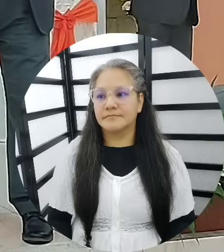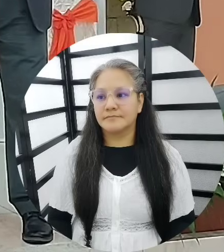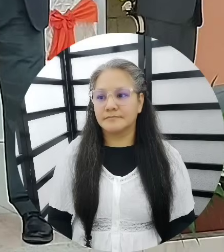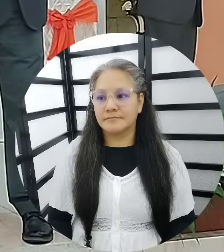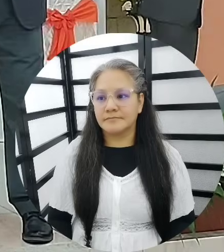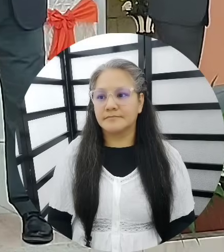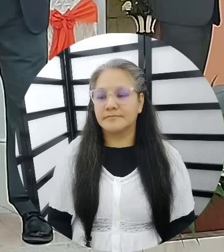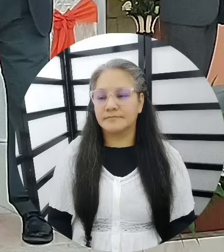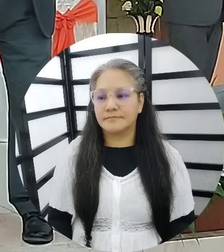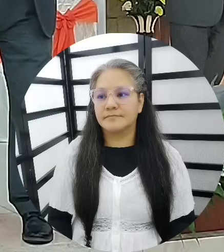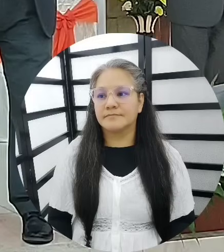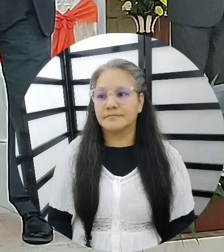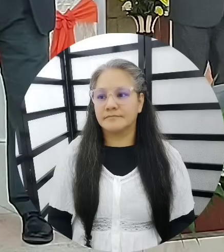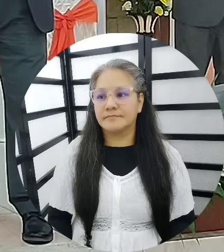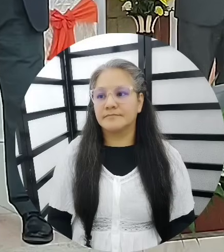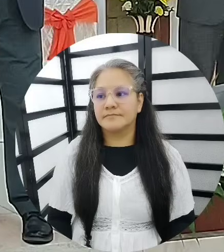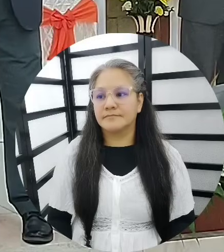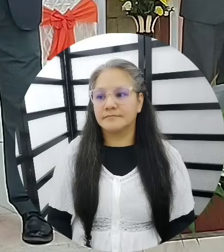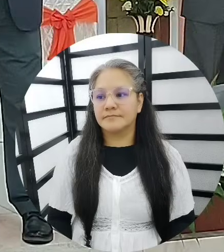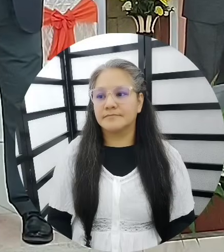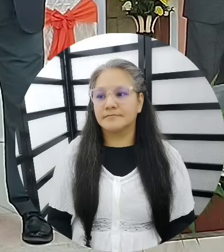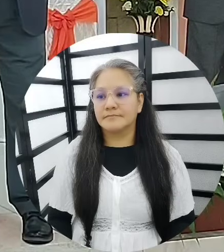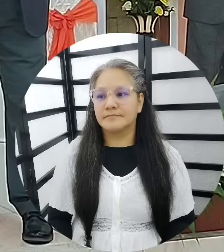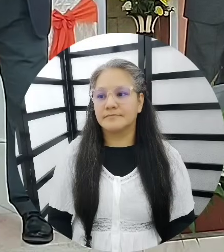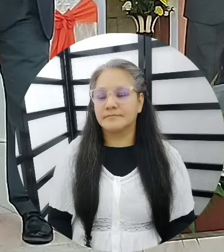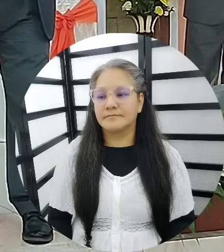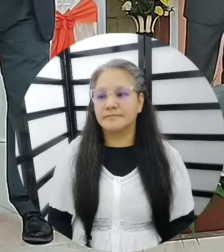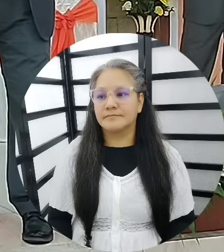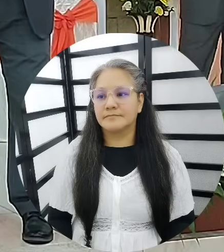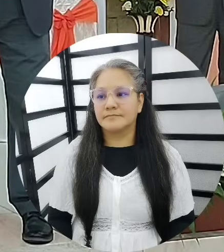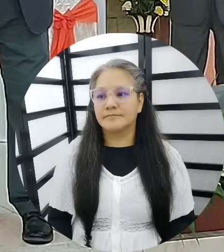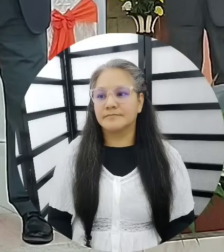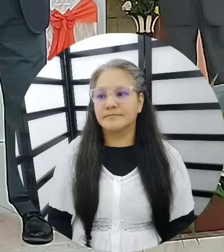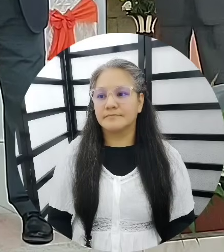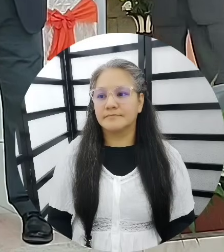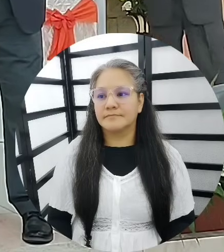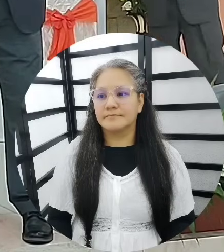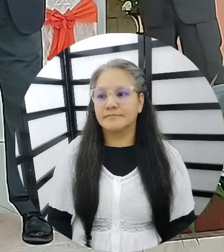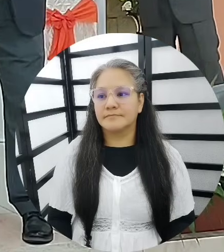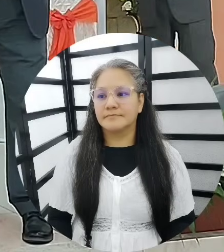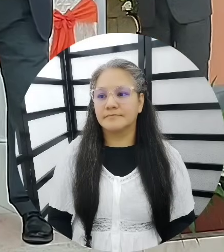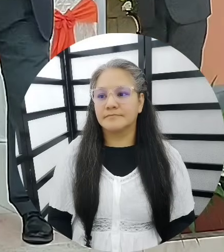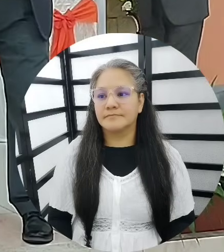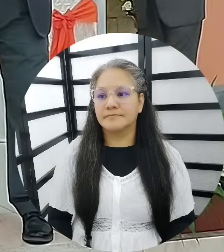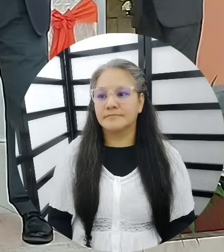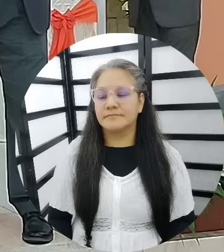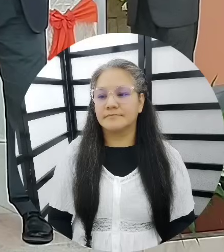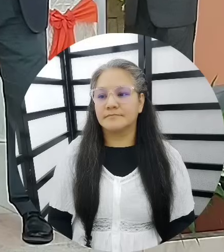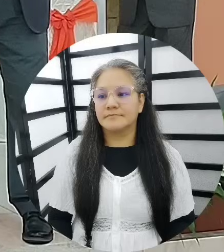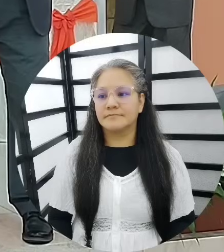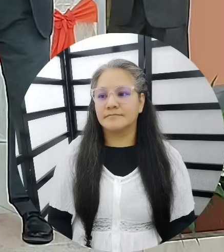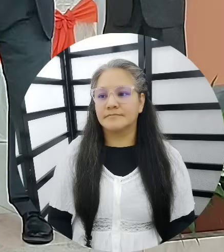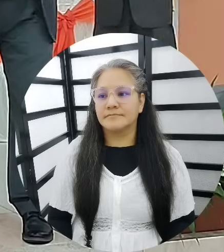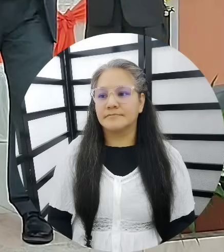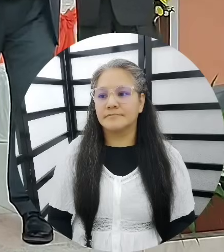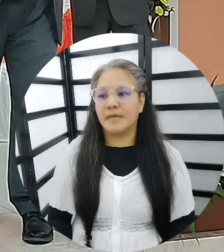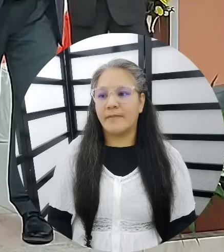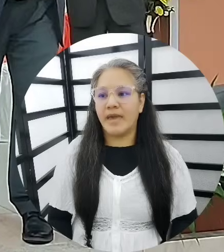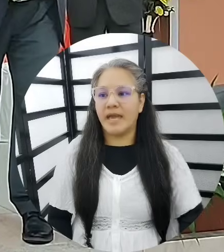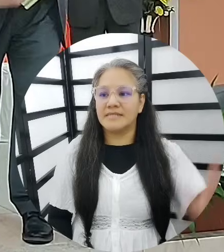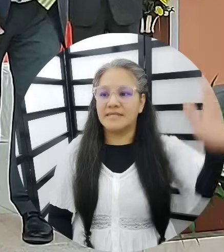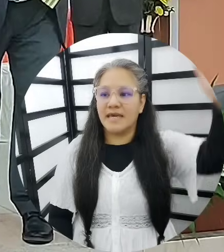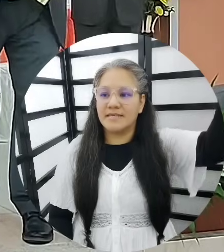buenos ministros, tiene buenos hermanos. Aunque hay unos que, aleluya, hay que abrazarlos, pero